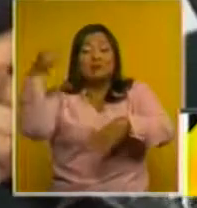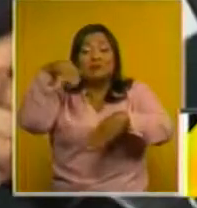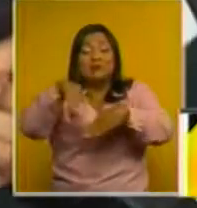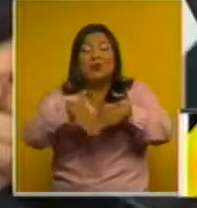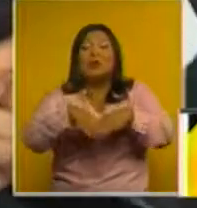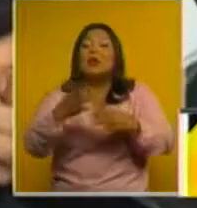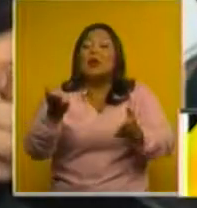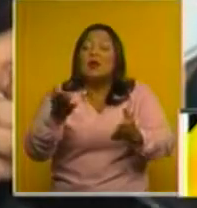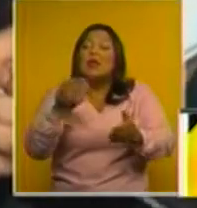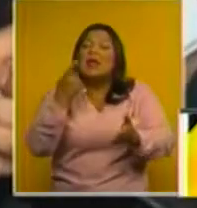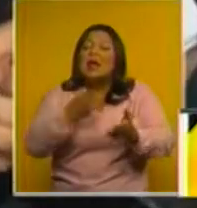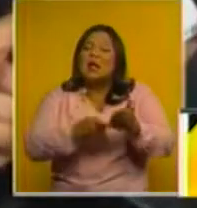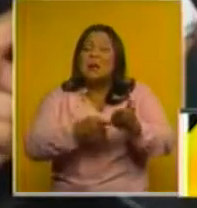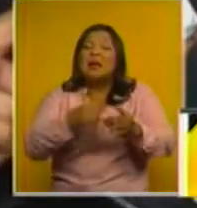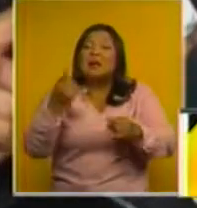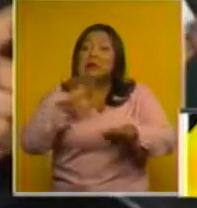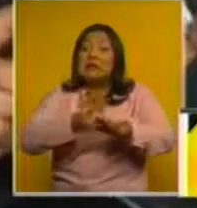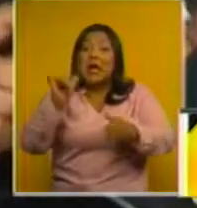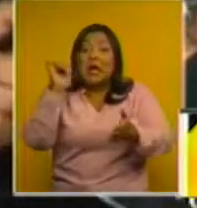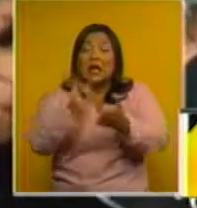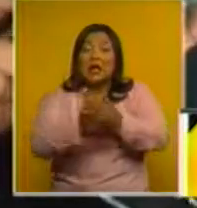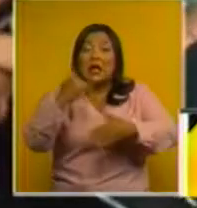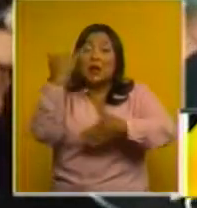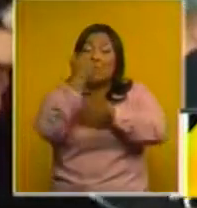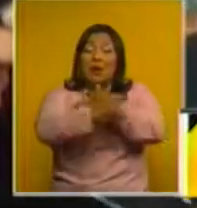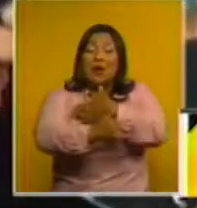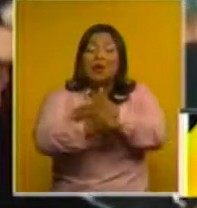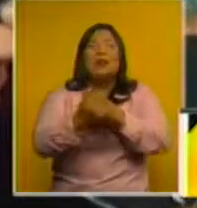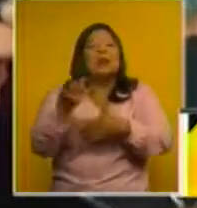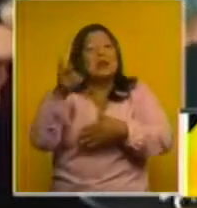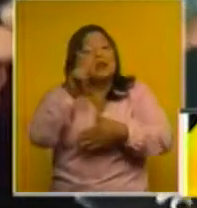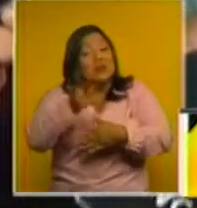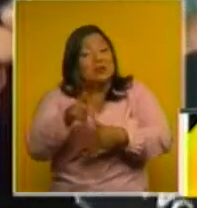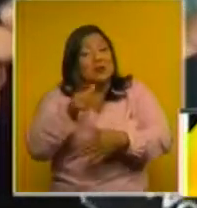las personas ya en el país, las que están en tránsito? Y también,